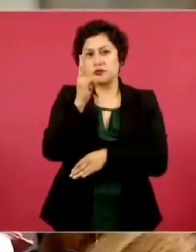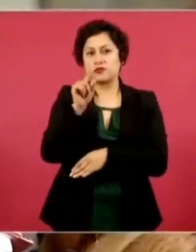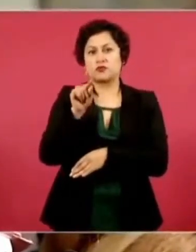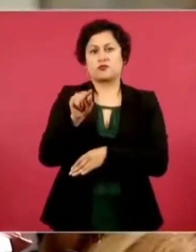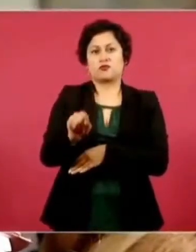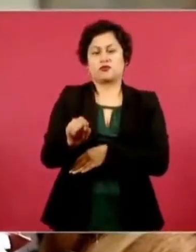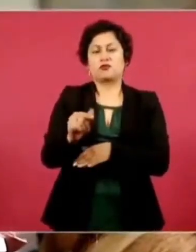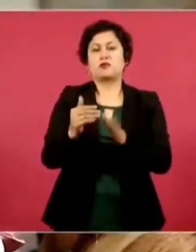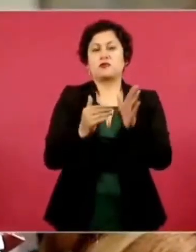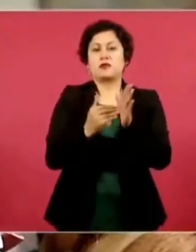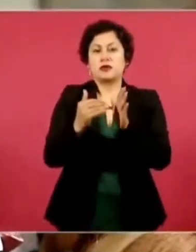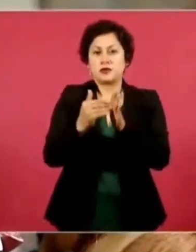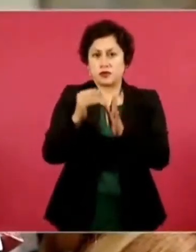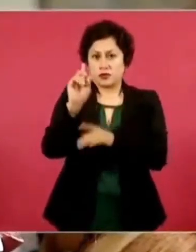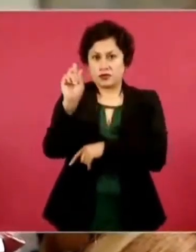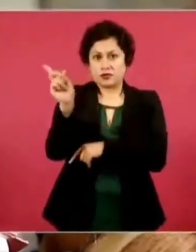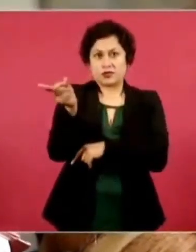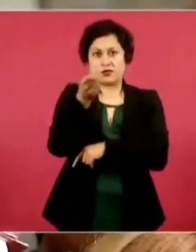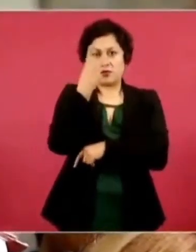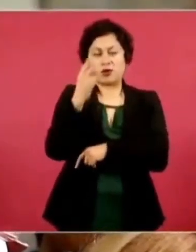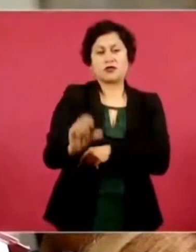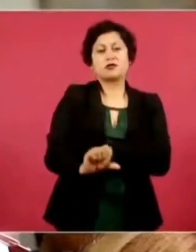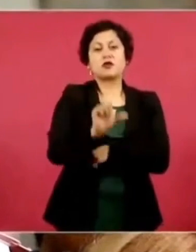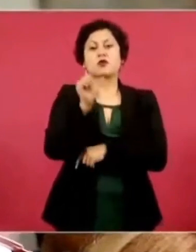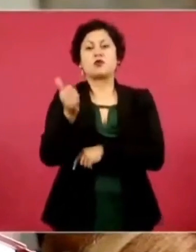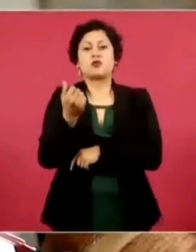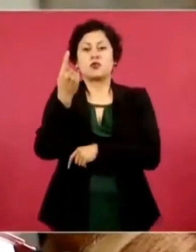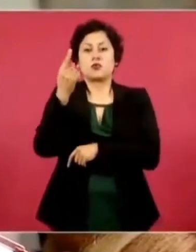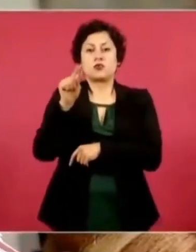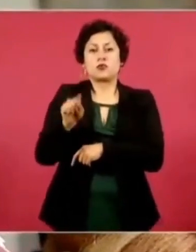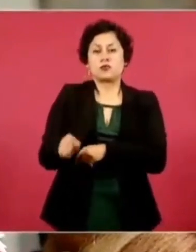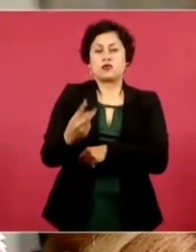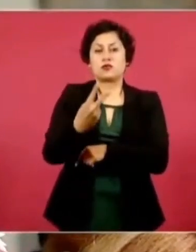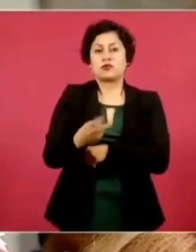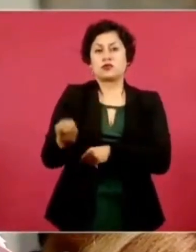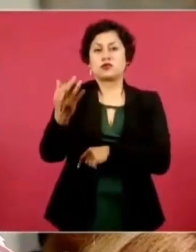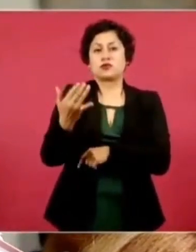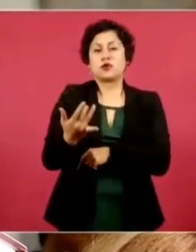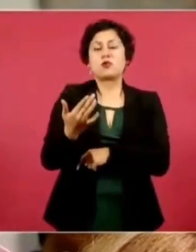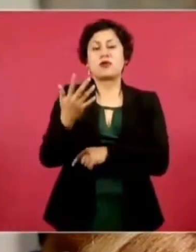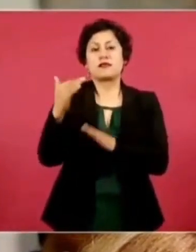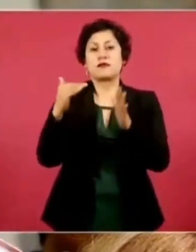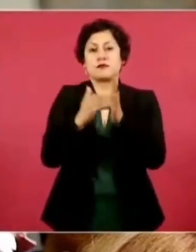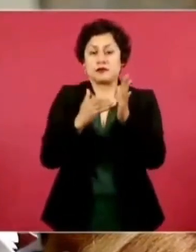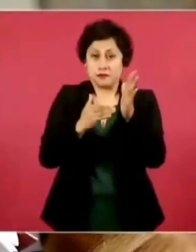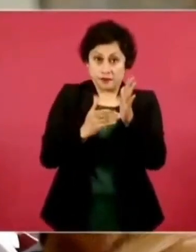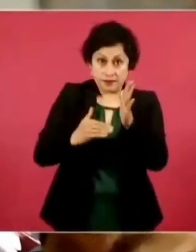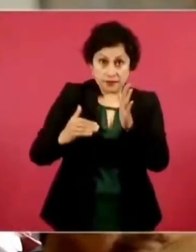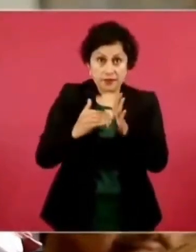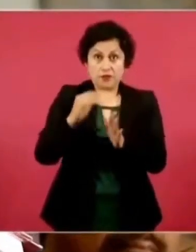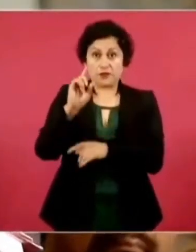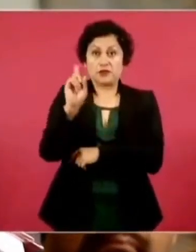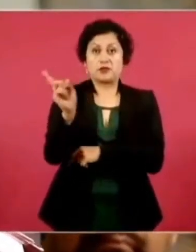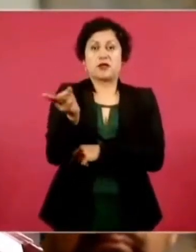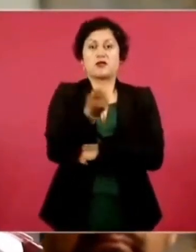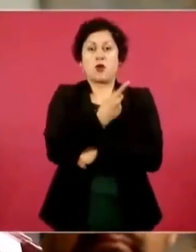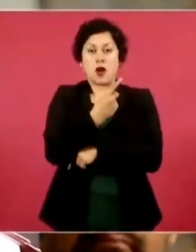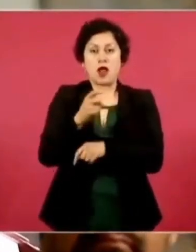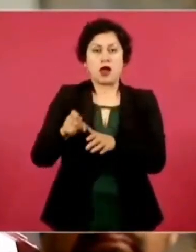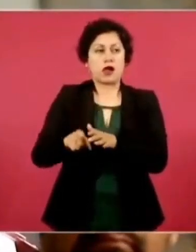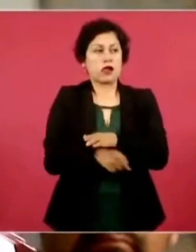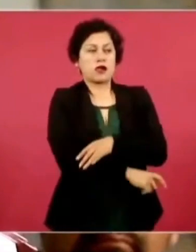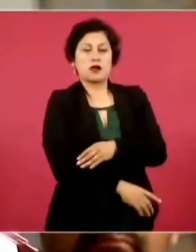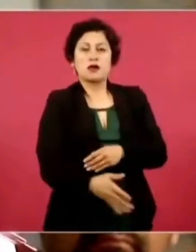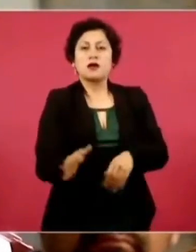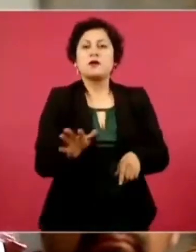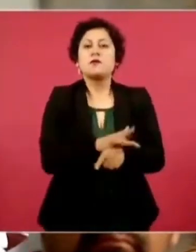millones de dólares y el otro de 1.250 millones de dólares. ¿Por qué? Porque resulta que